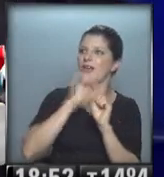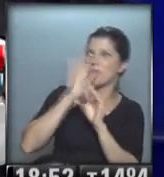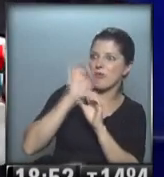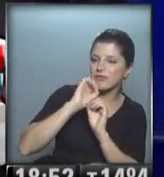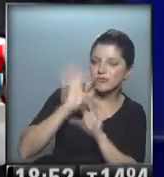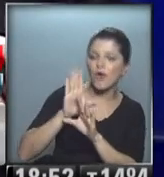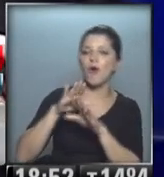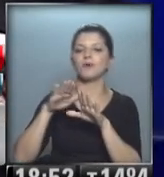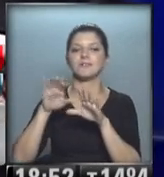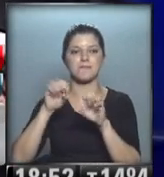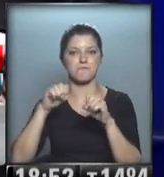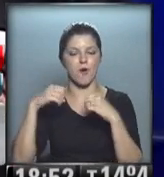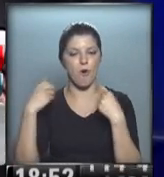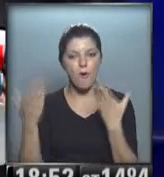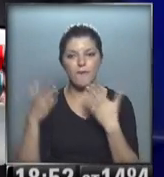mejora